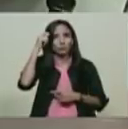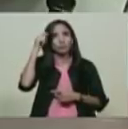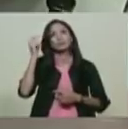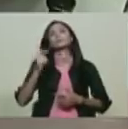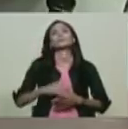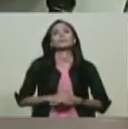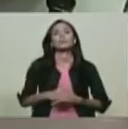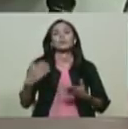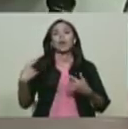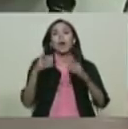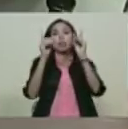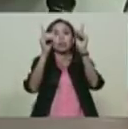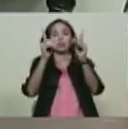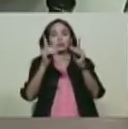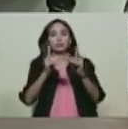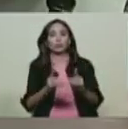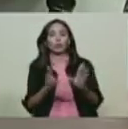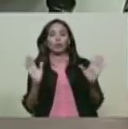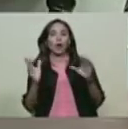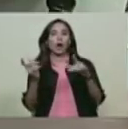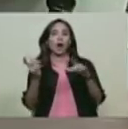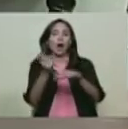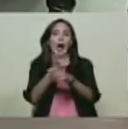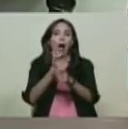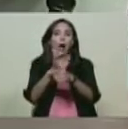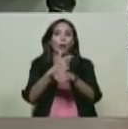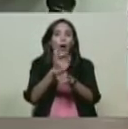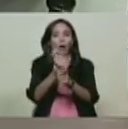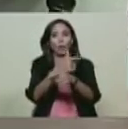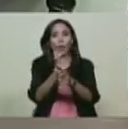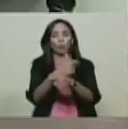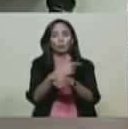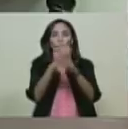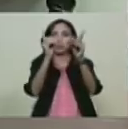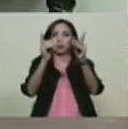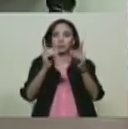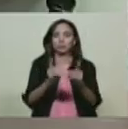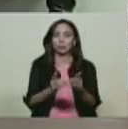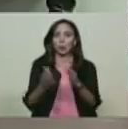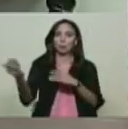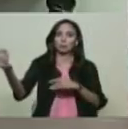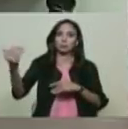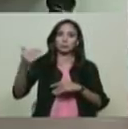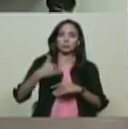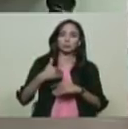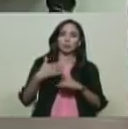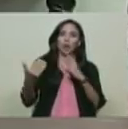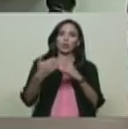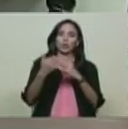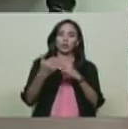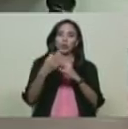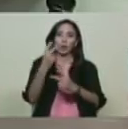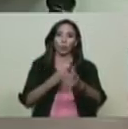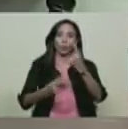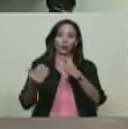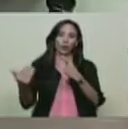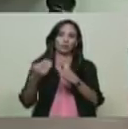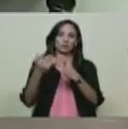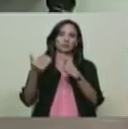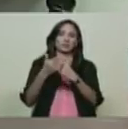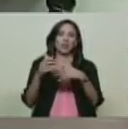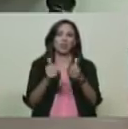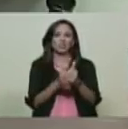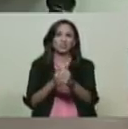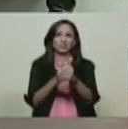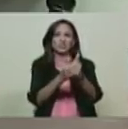bueno, tomó desde agosto un conjunto de medidas de persecución financiera contra nuestro país. Persecución